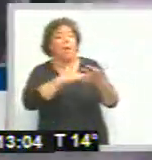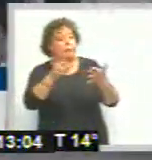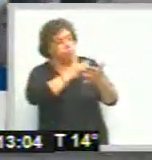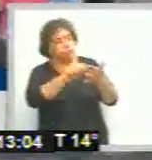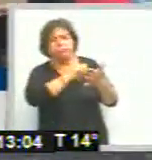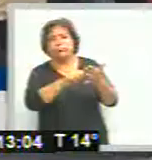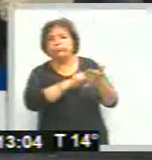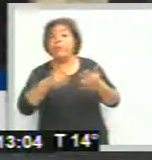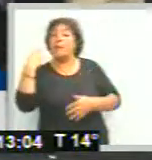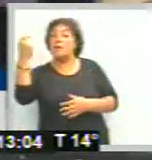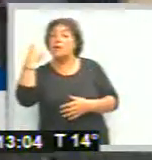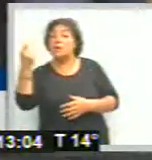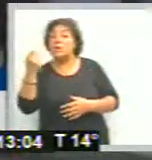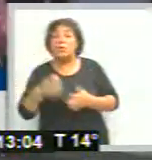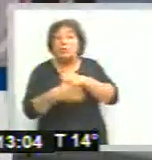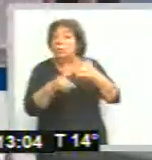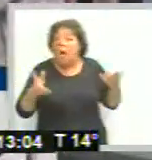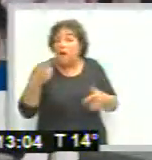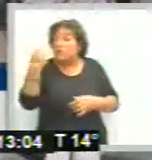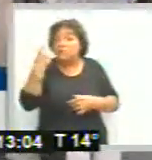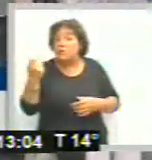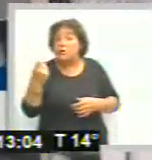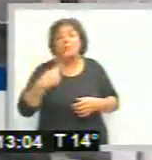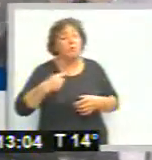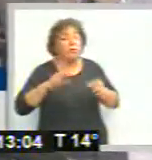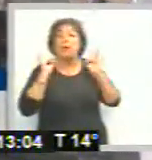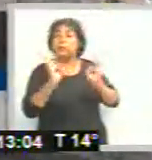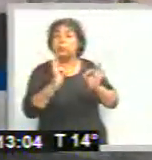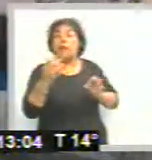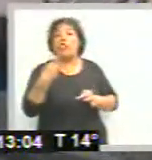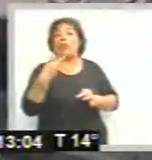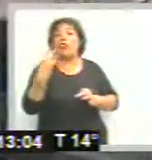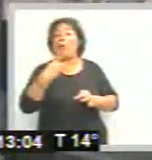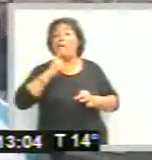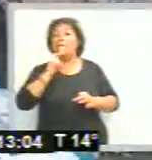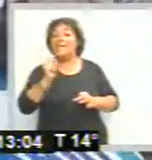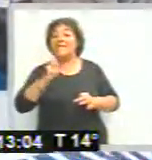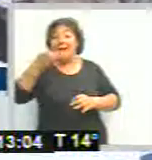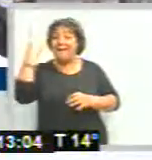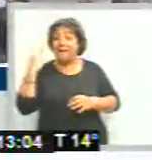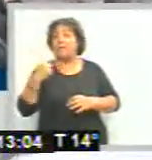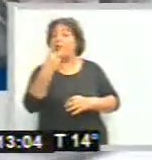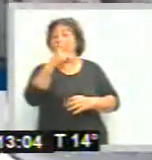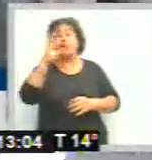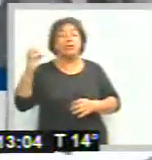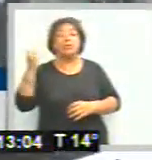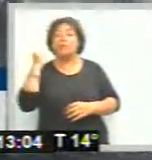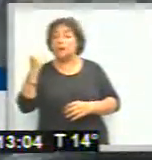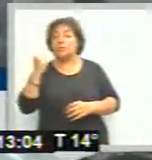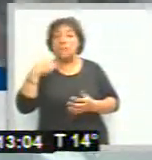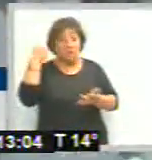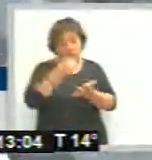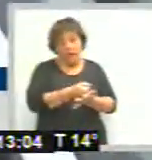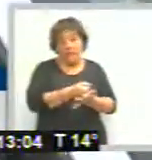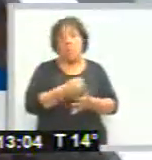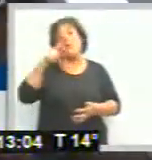el subsidio y no está saliendo. Yo ya lo hice hace 2 meses atrás. 200 pesos estábamos pagando